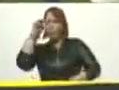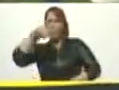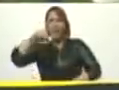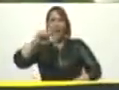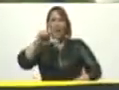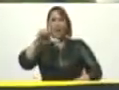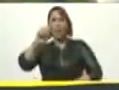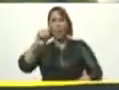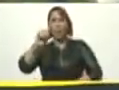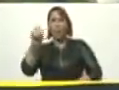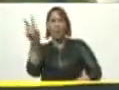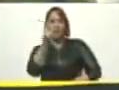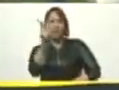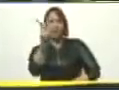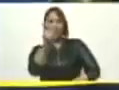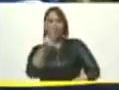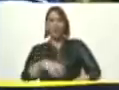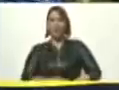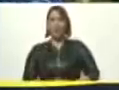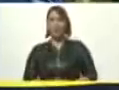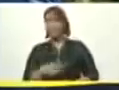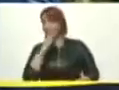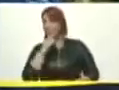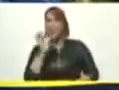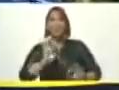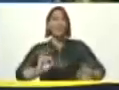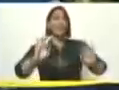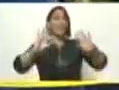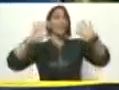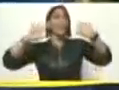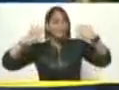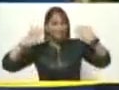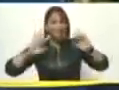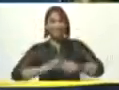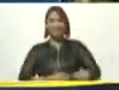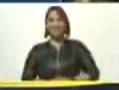en Venezuela no te llevo nada